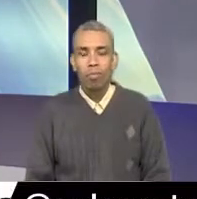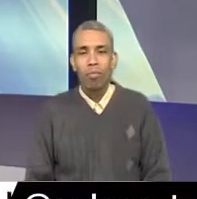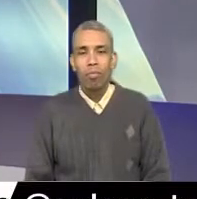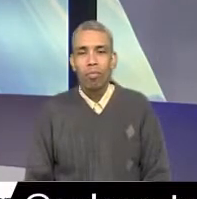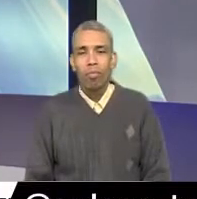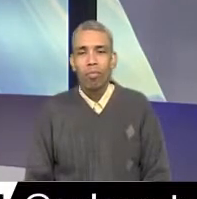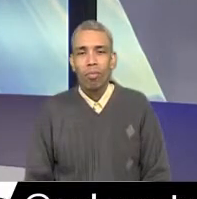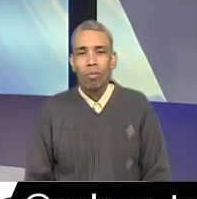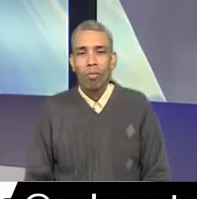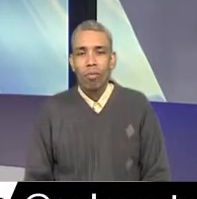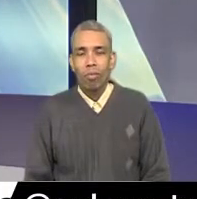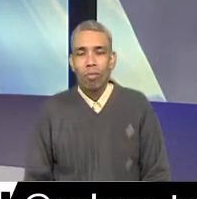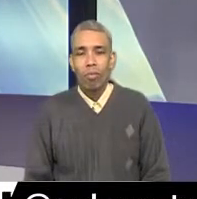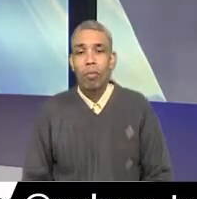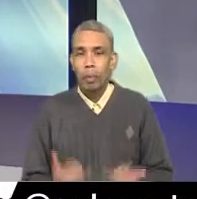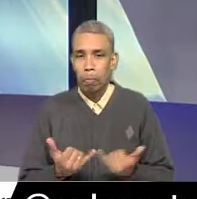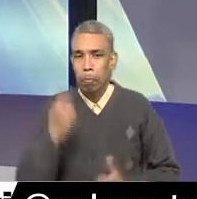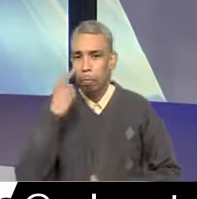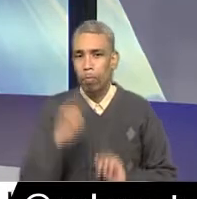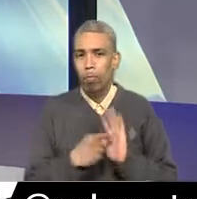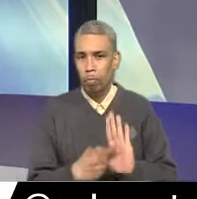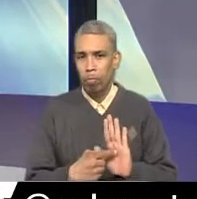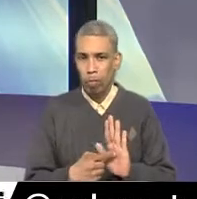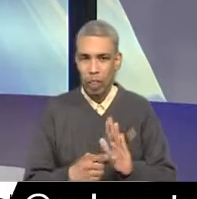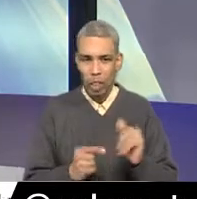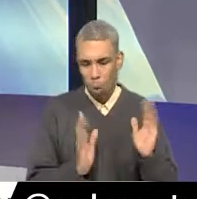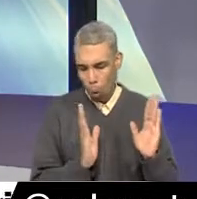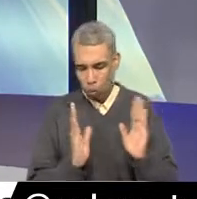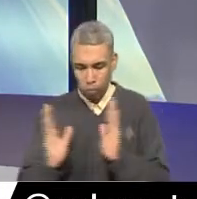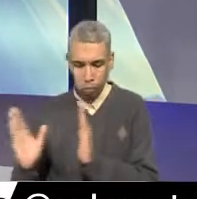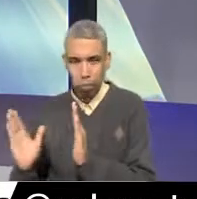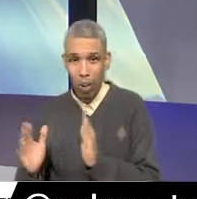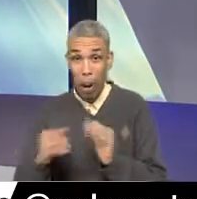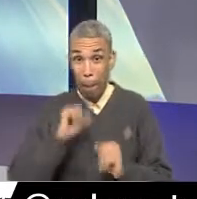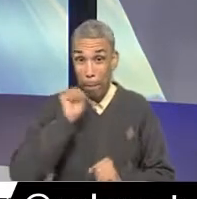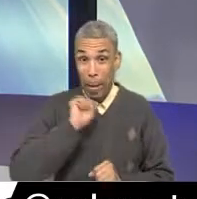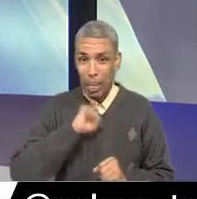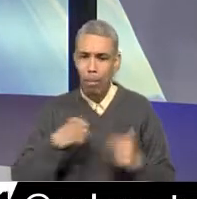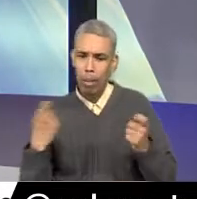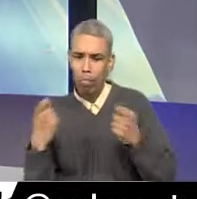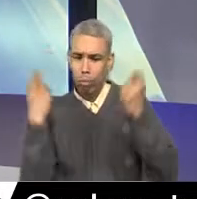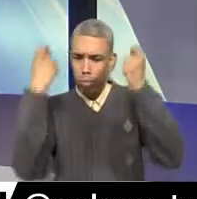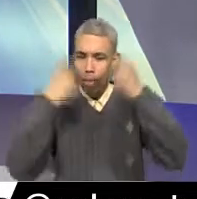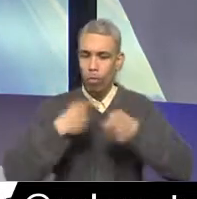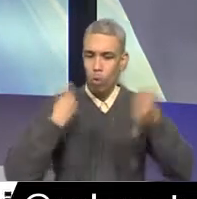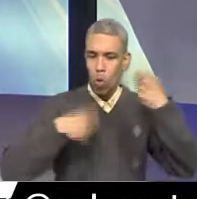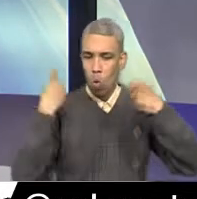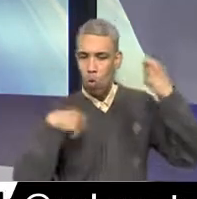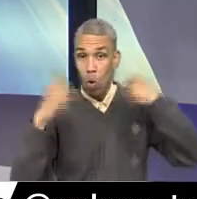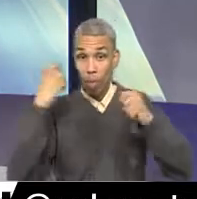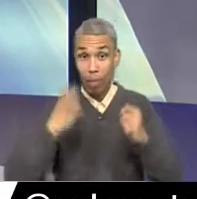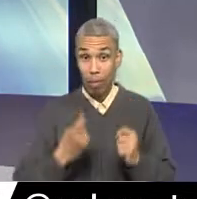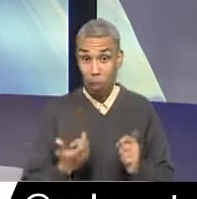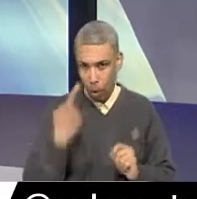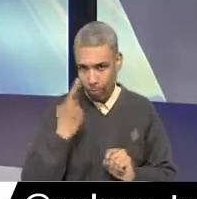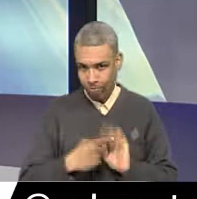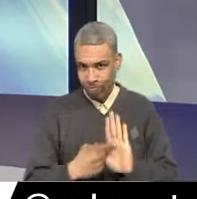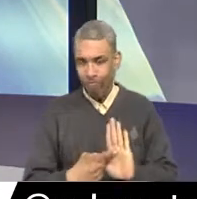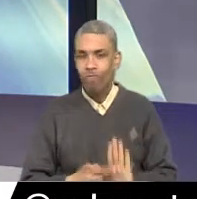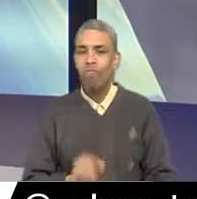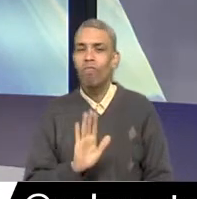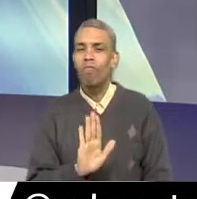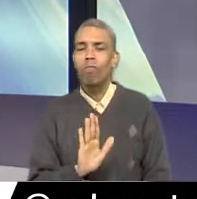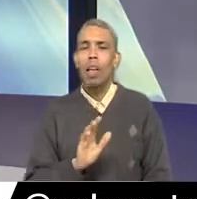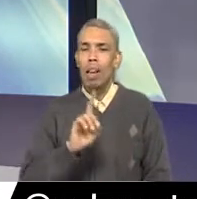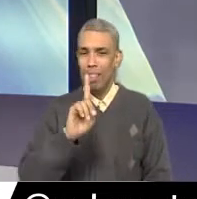de Enlace Noticias. A continuación los dejamos con el espacio Comprando en mi Ciudad, la mejor vitrina comercial de Barranca Bermeja y el Magdalena Medio. Los esperamos